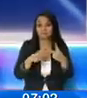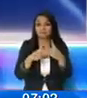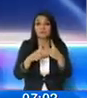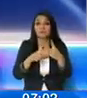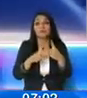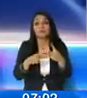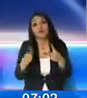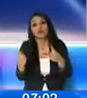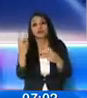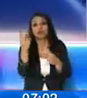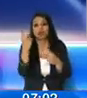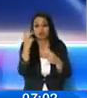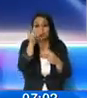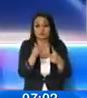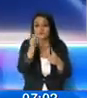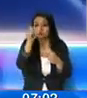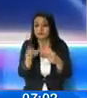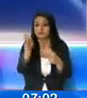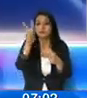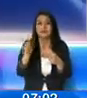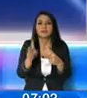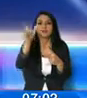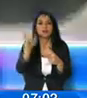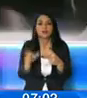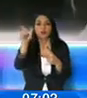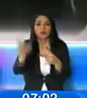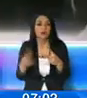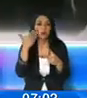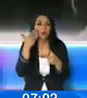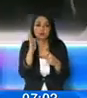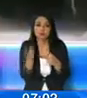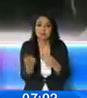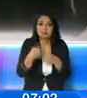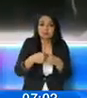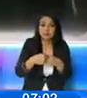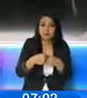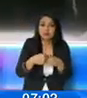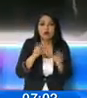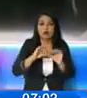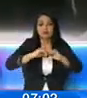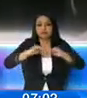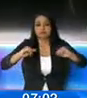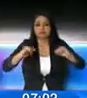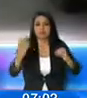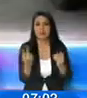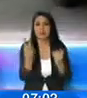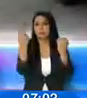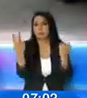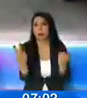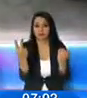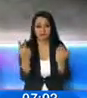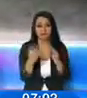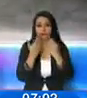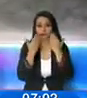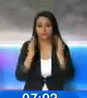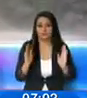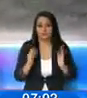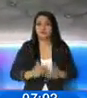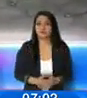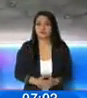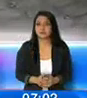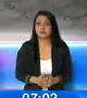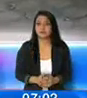personas venezolanas que están ahí, que todavía no podemos identificar si son parte de la organización o son personas que se encontraban ahí. Al momento del asesinato,